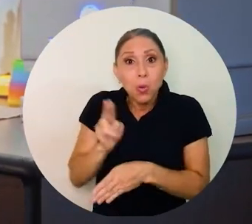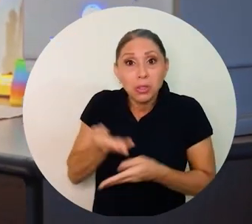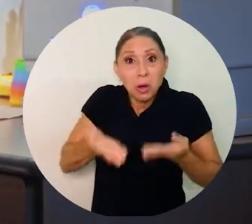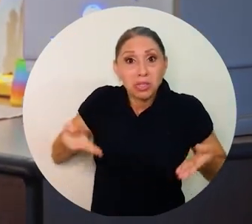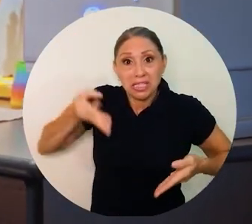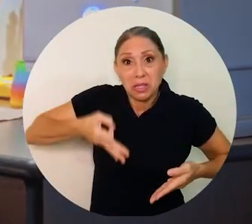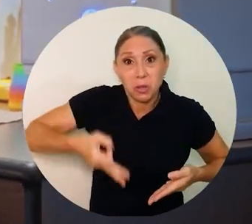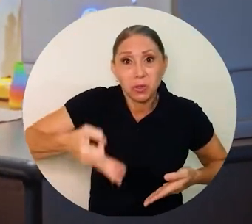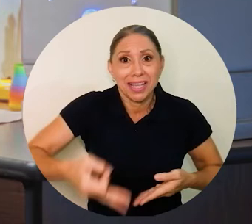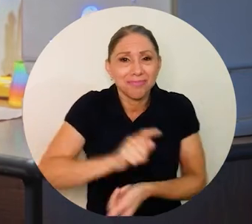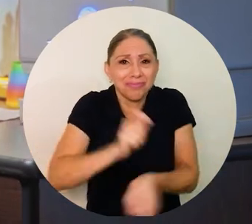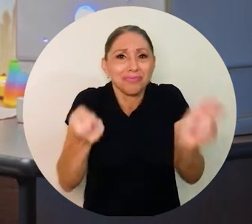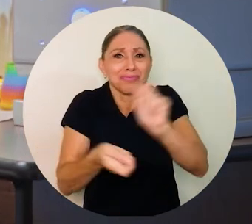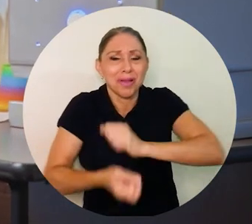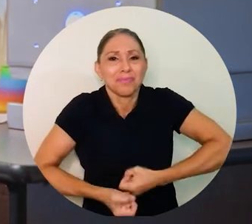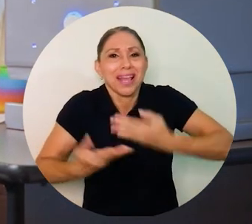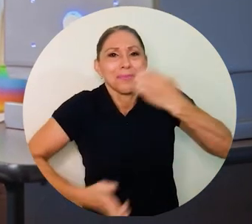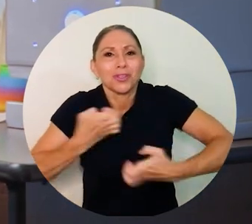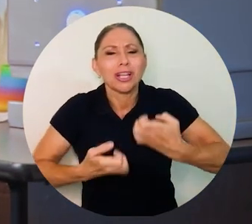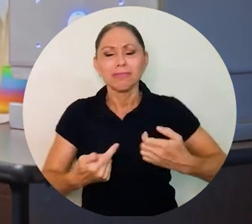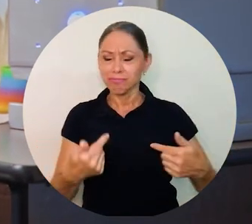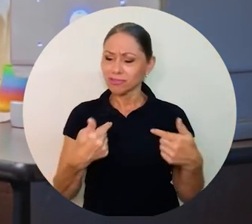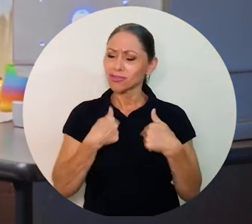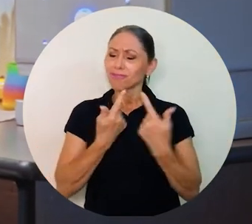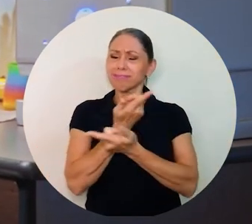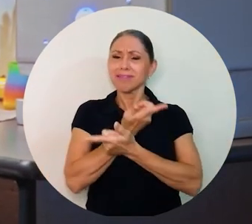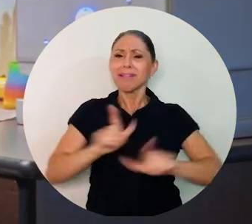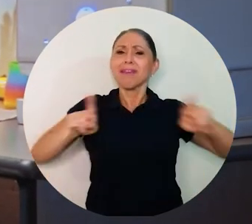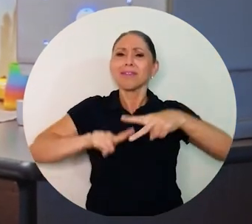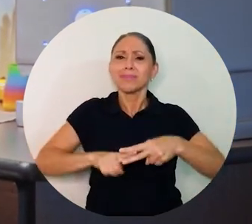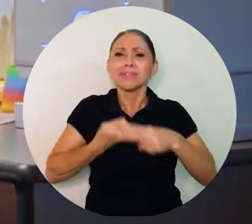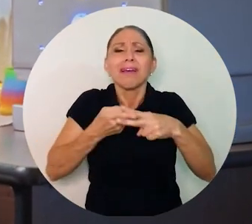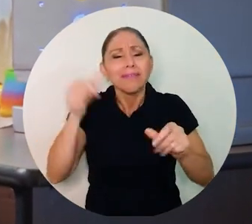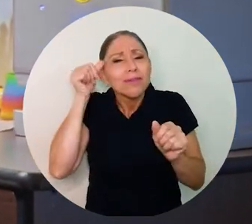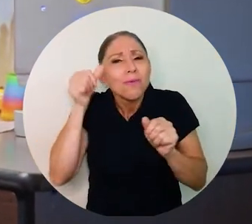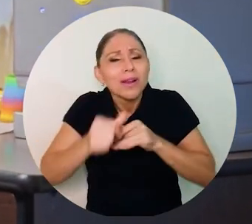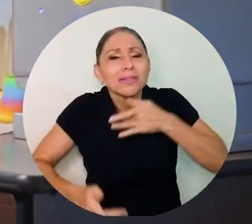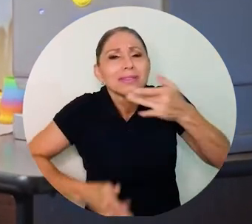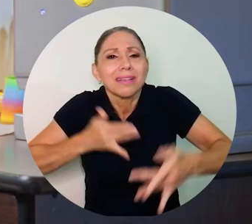sus emociones. Rimi empezará un libro de recuerdos y sentimientos.